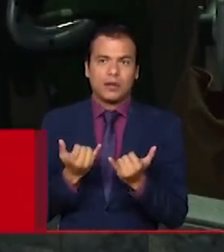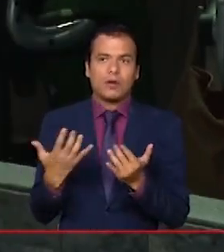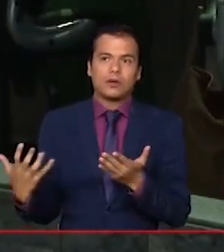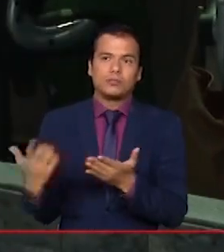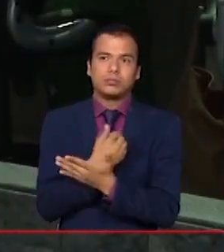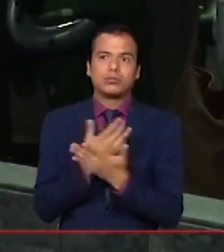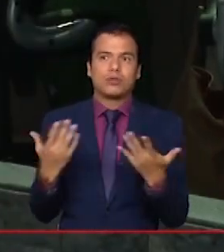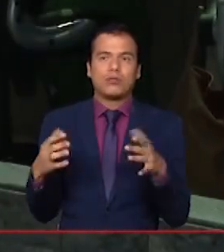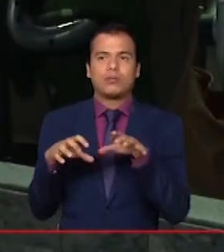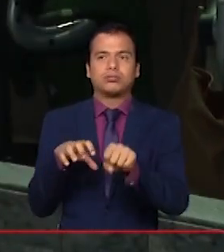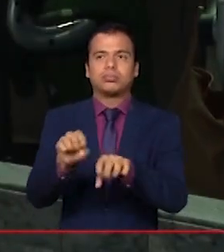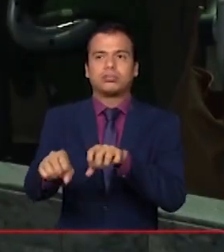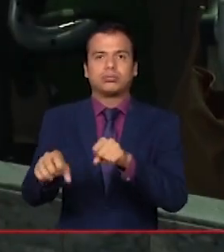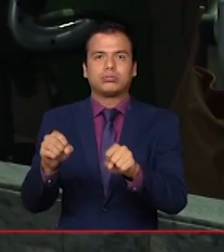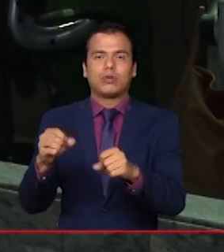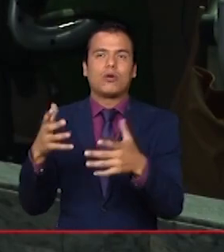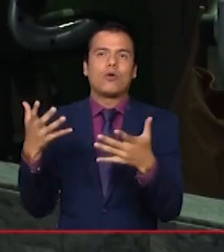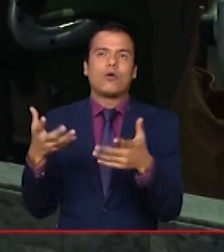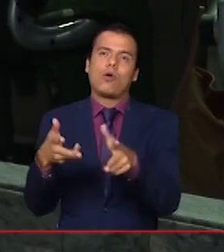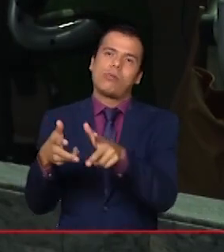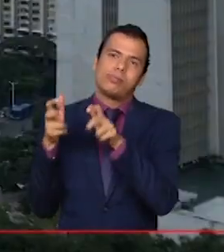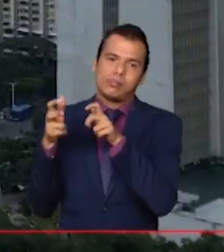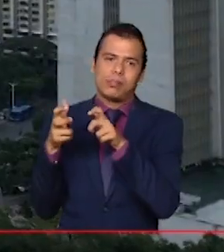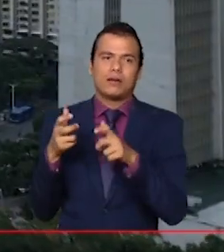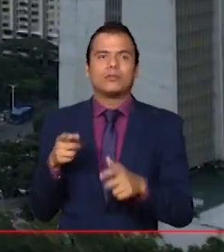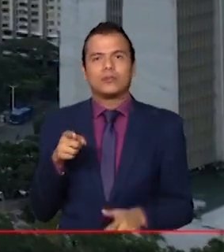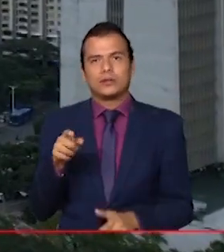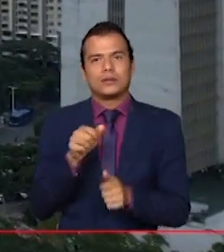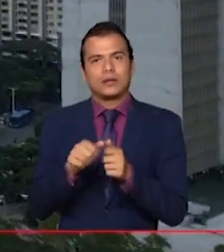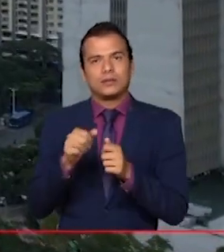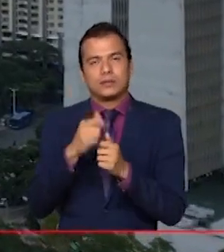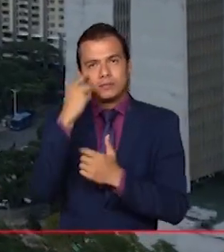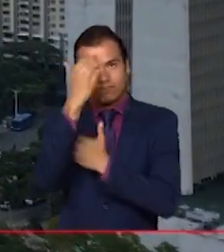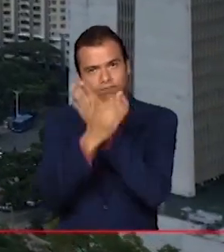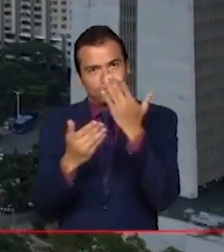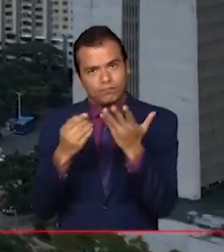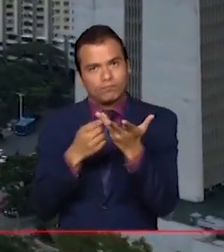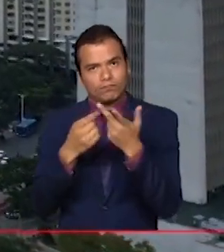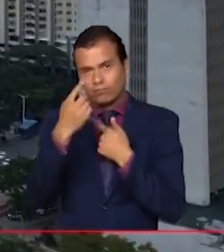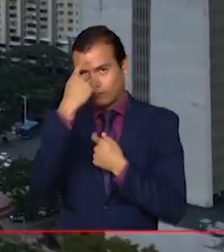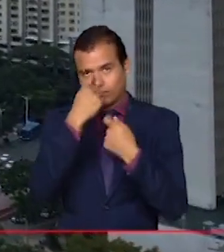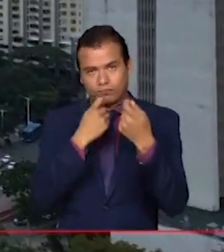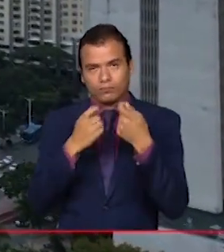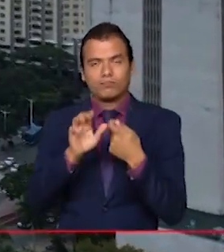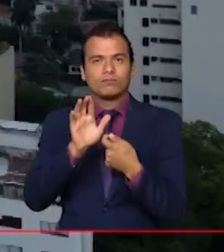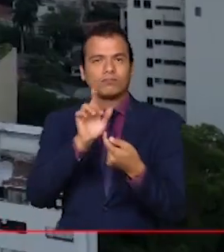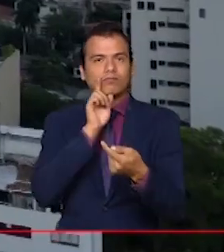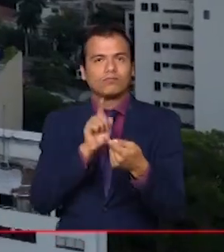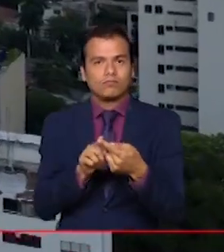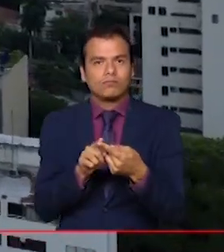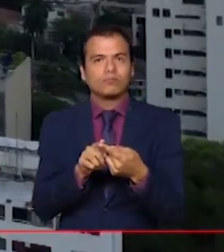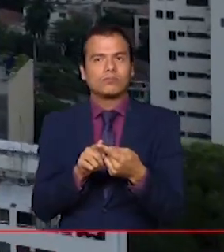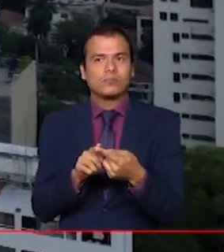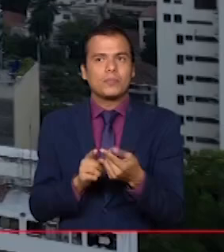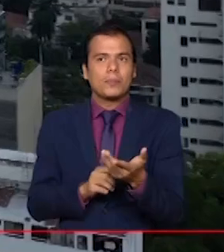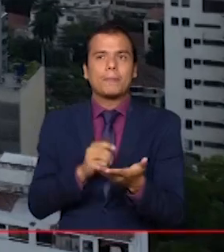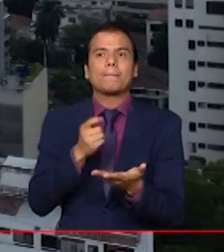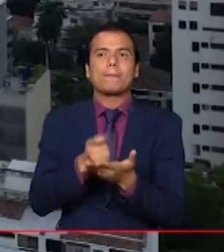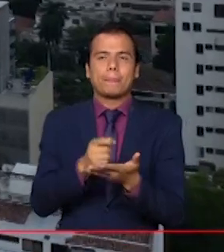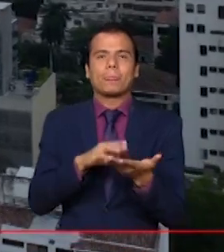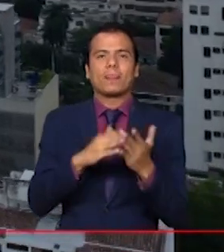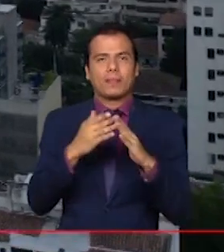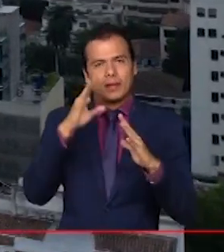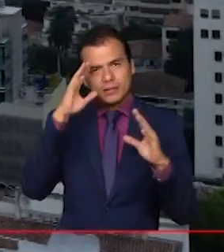la invitación a Hacienda para que revisen alternativas de pago y realizar esos acuerdos de pago, pero que